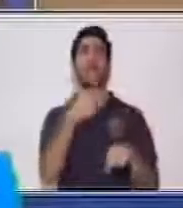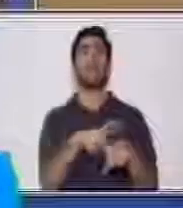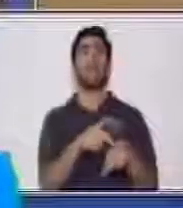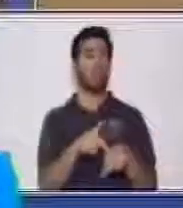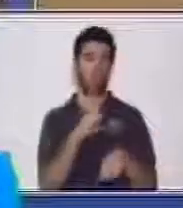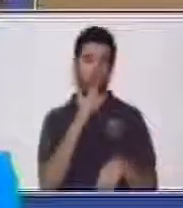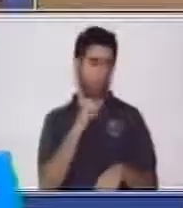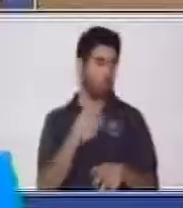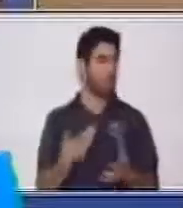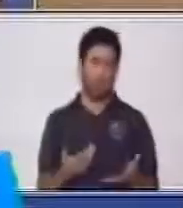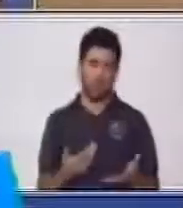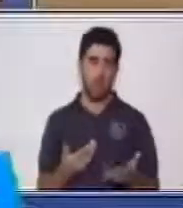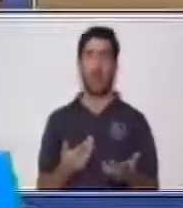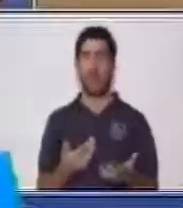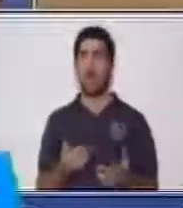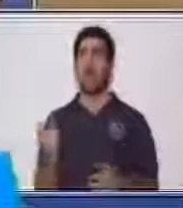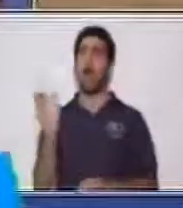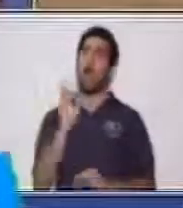excelente. Cuando